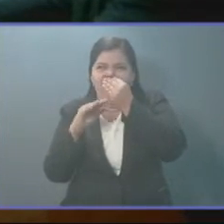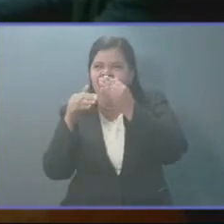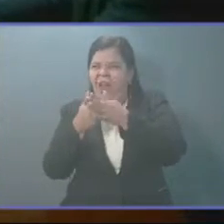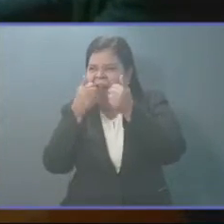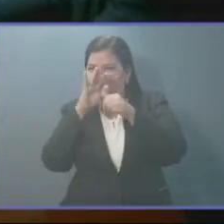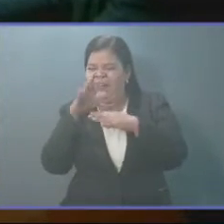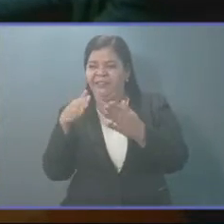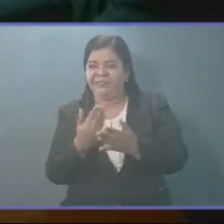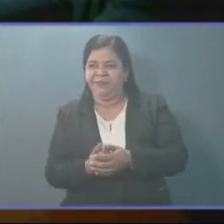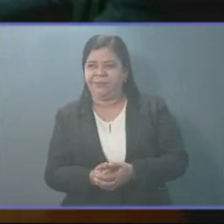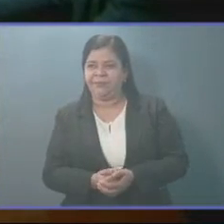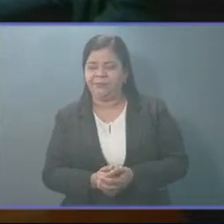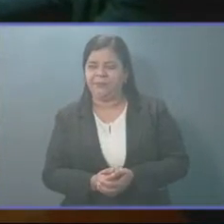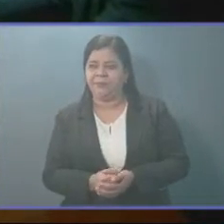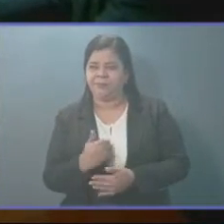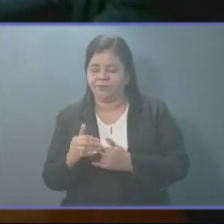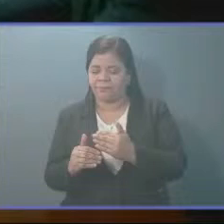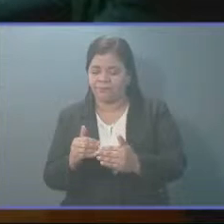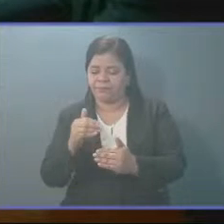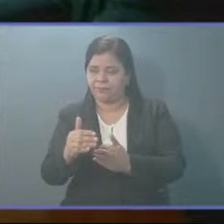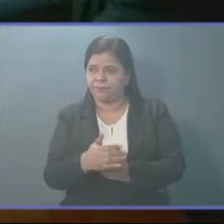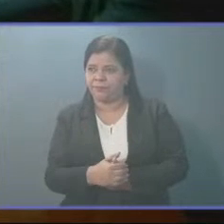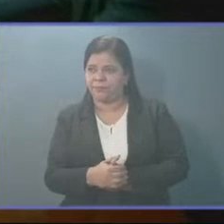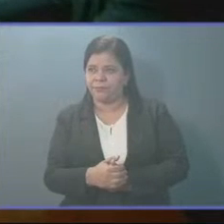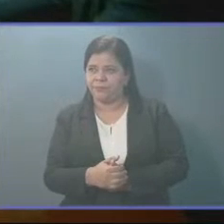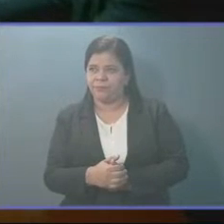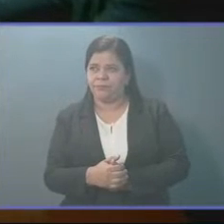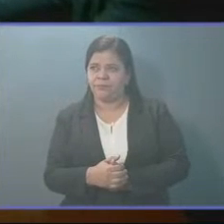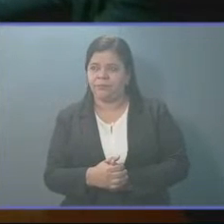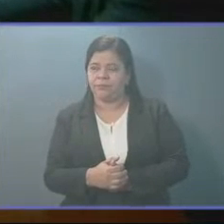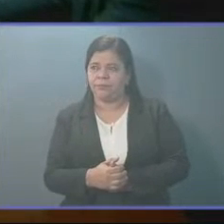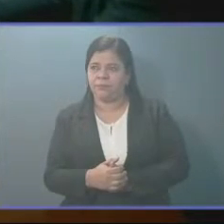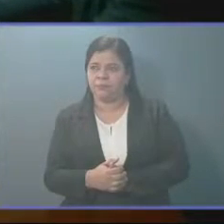partes dentro del mismo proceso.